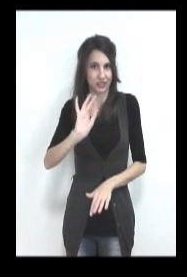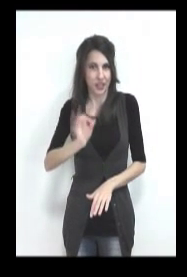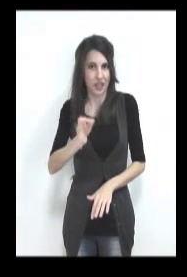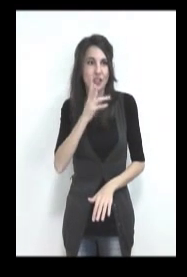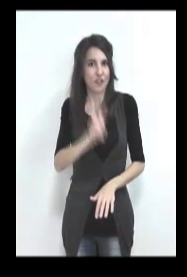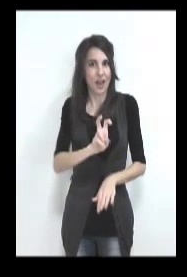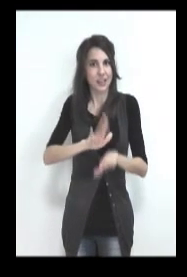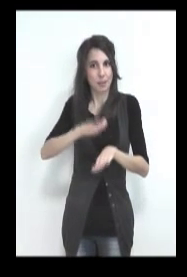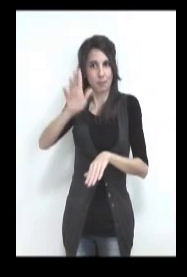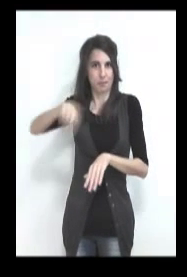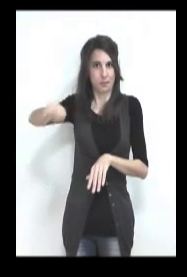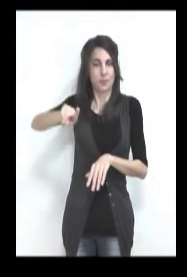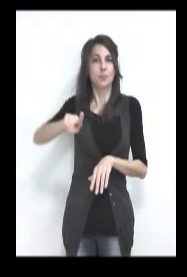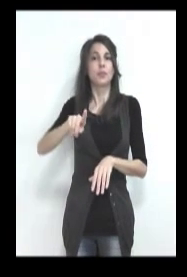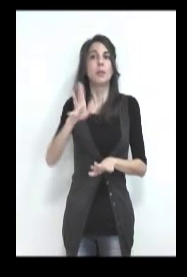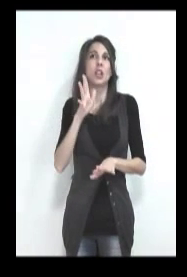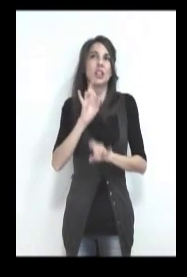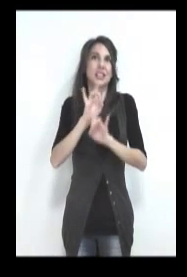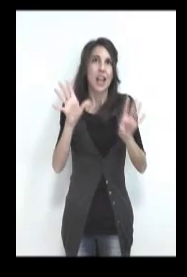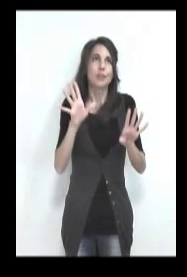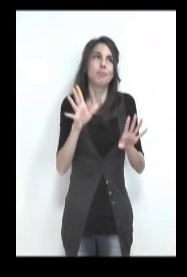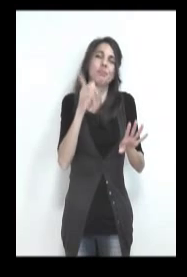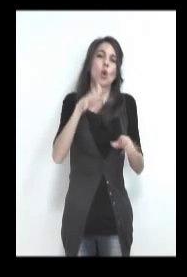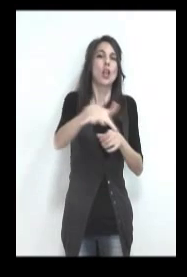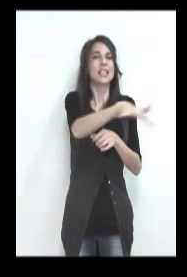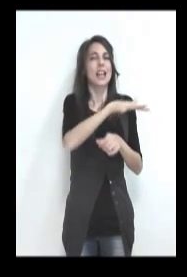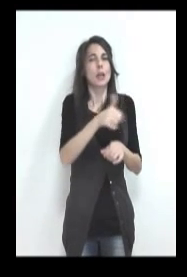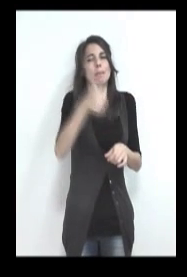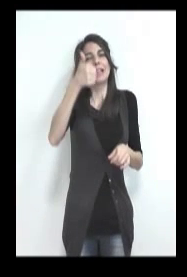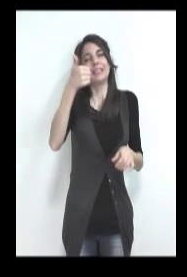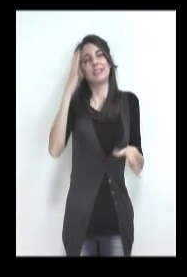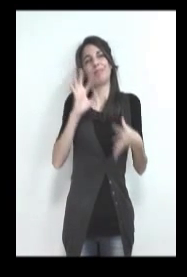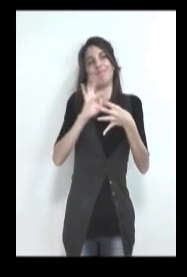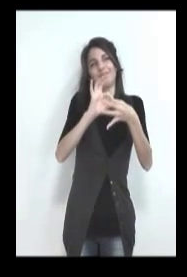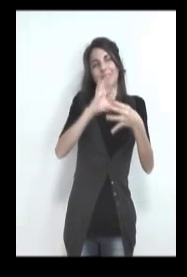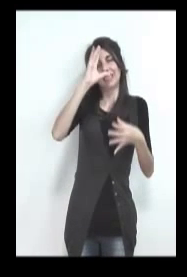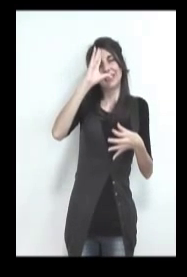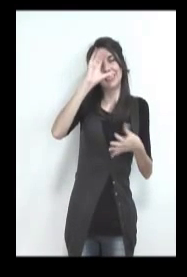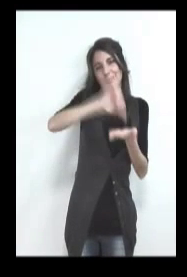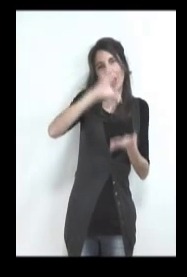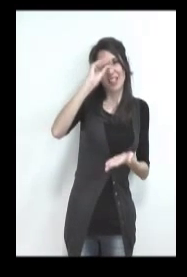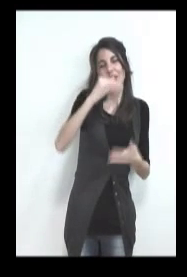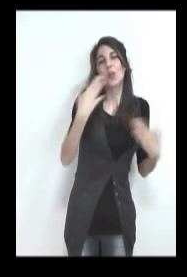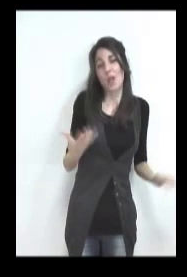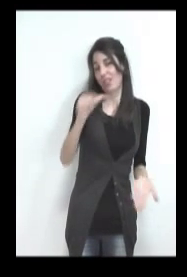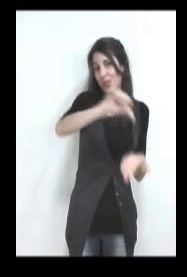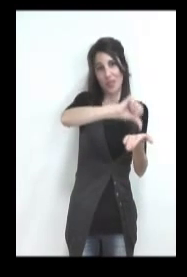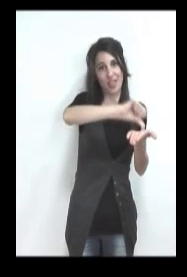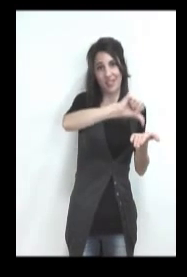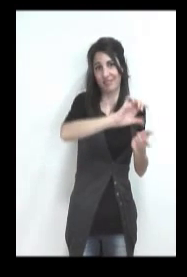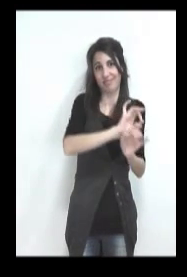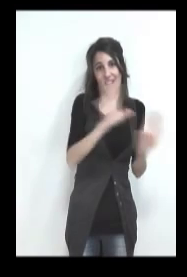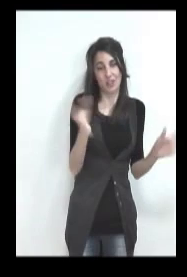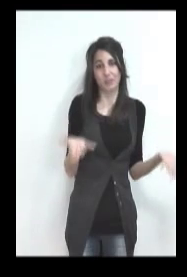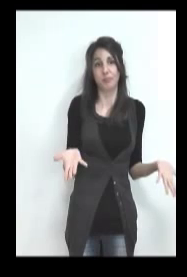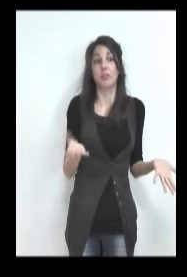el escenario por excelencia de implantación de soluciones de Smart Cities van a ser las ciudades. Una vez que las soluciones estén